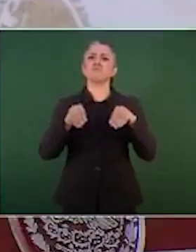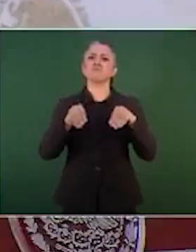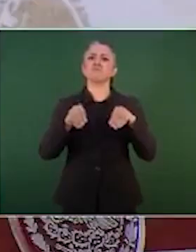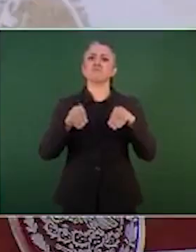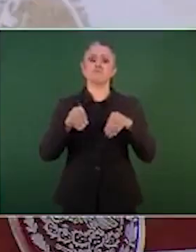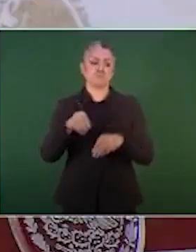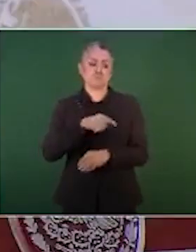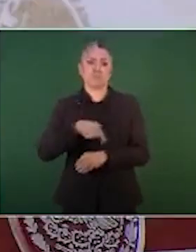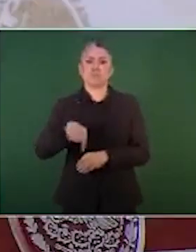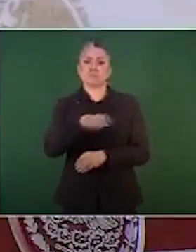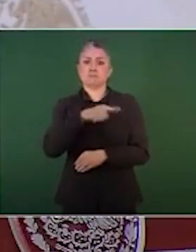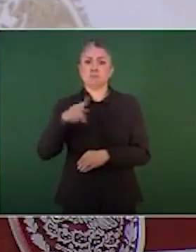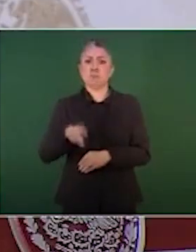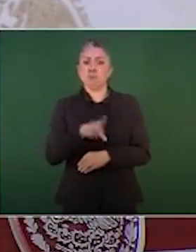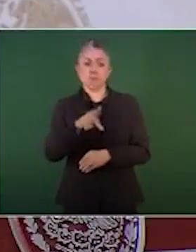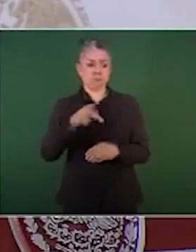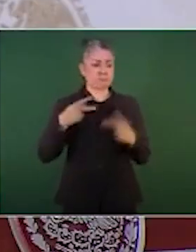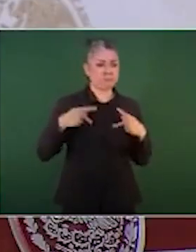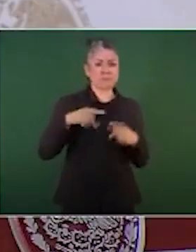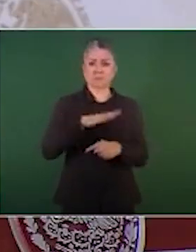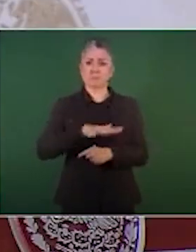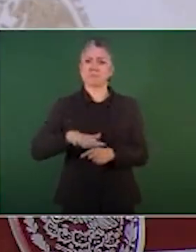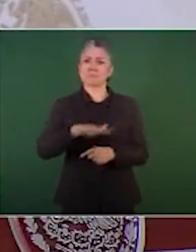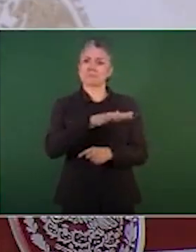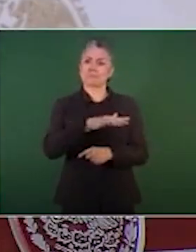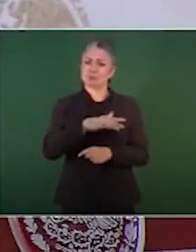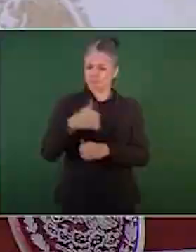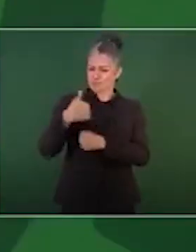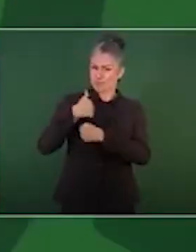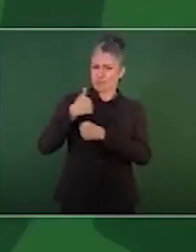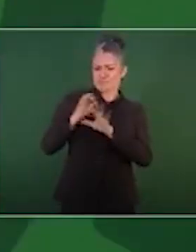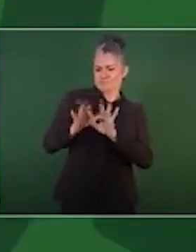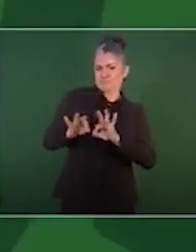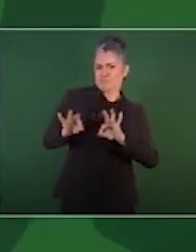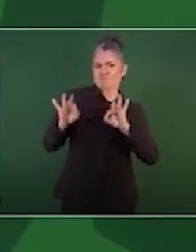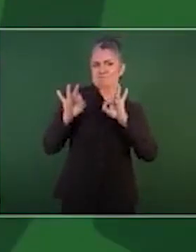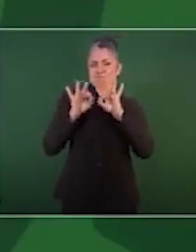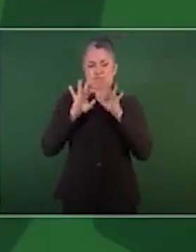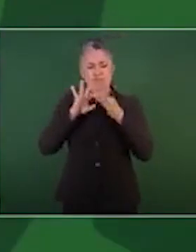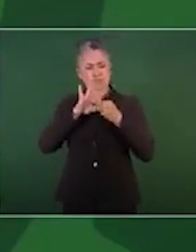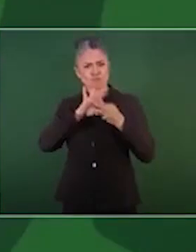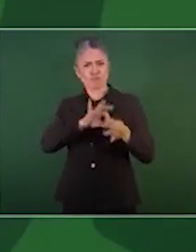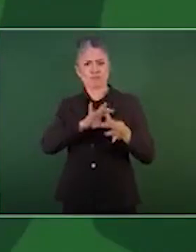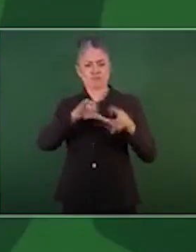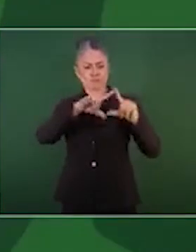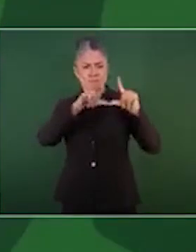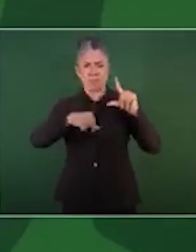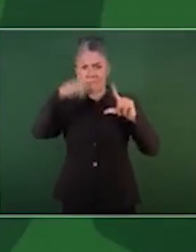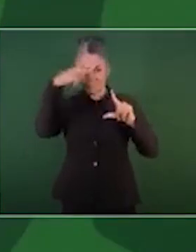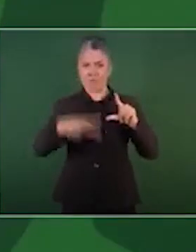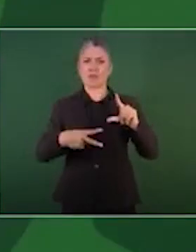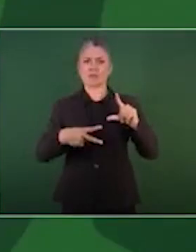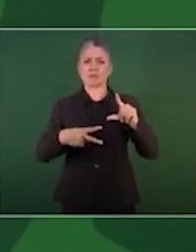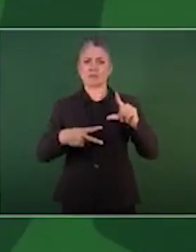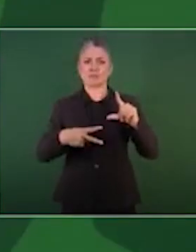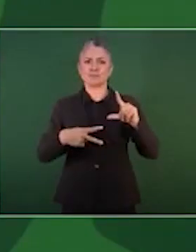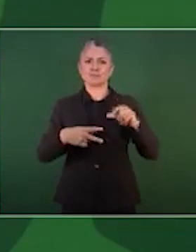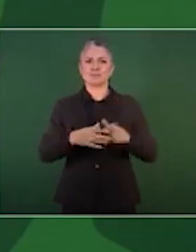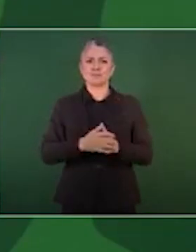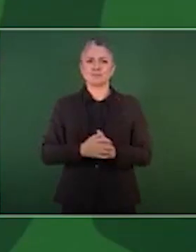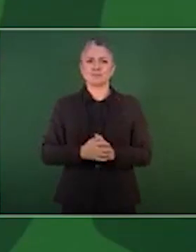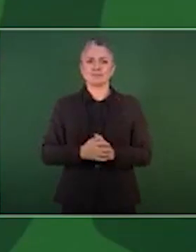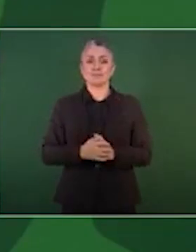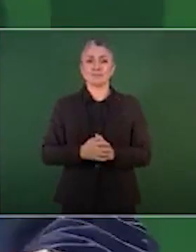a veces más difícil para el presidente de la república sostener su versión sobre que hay